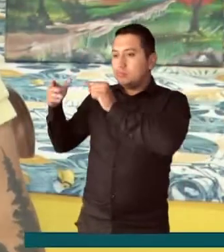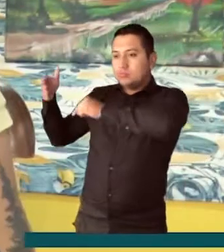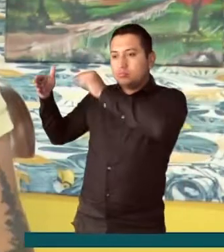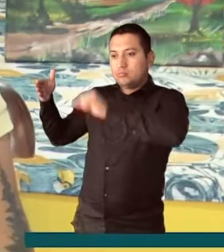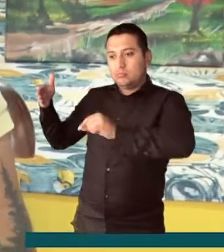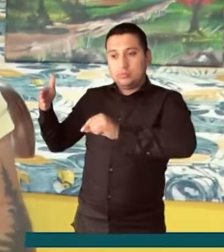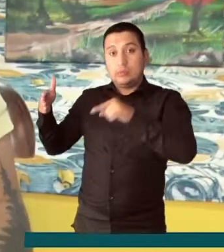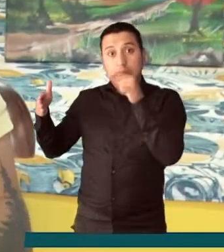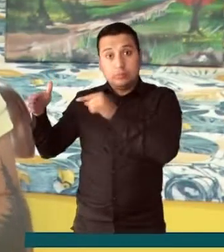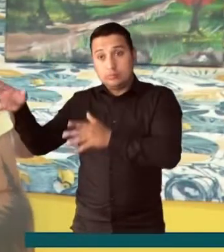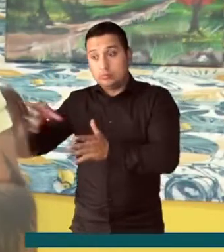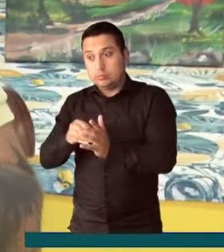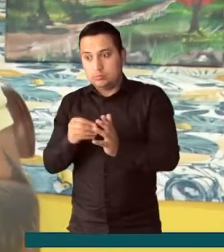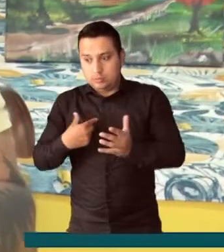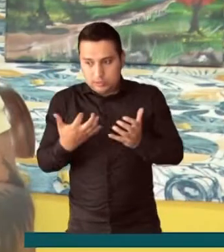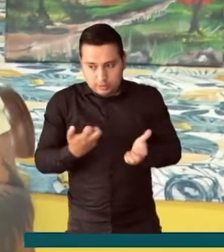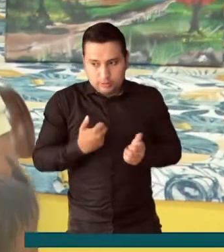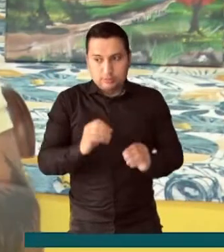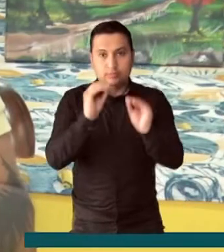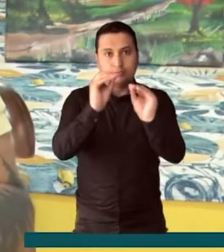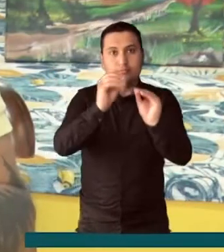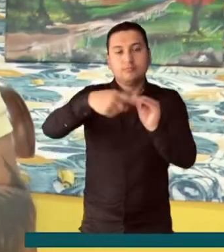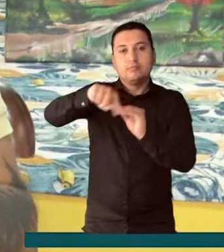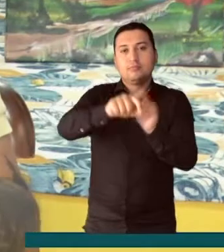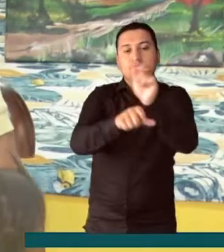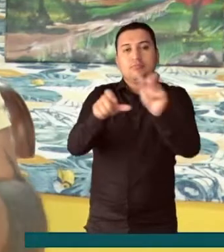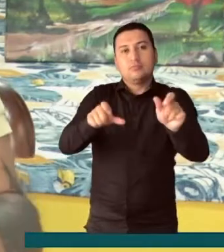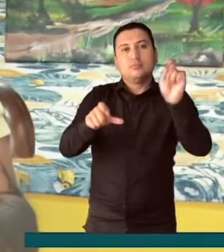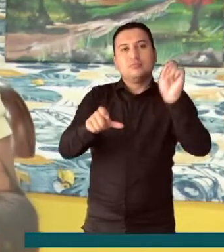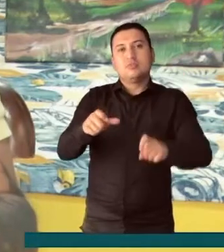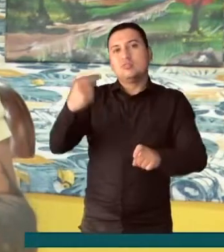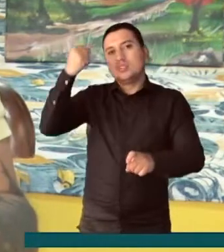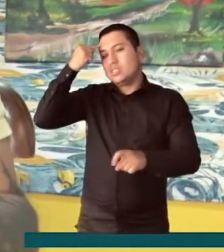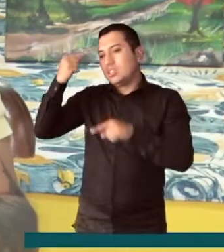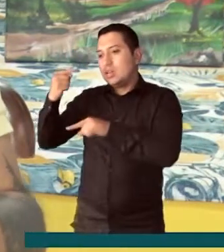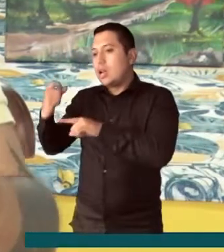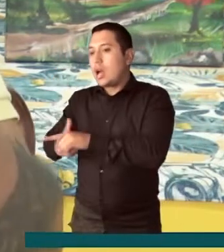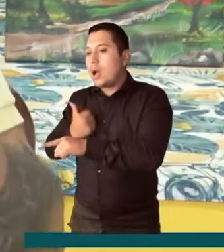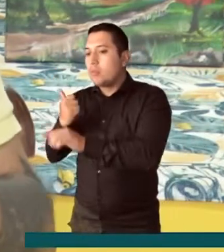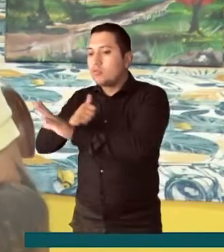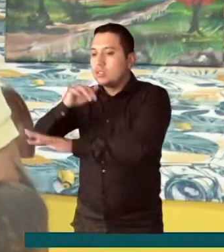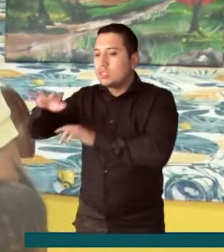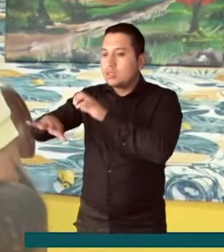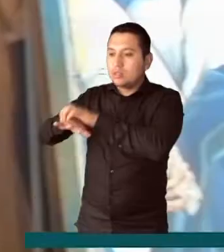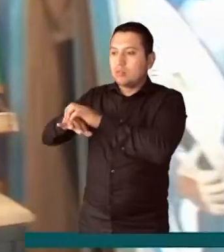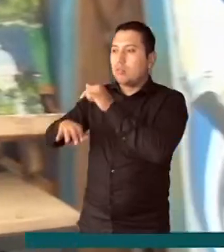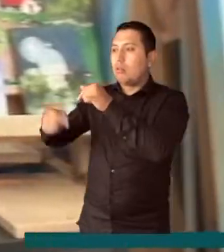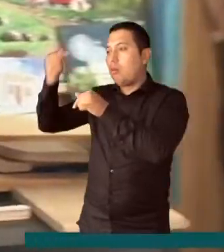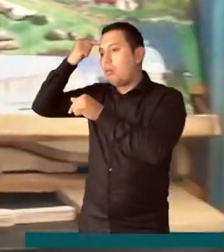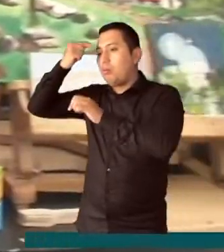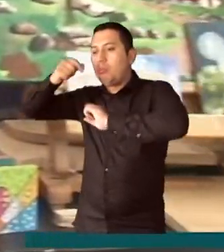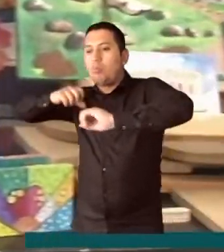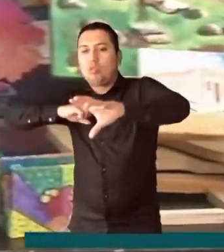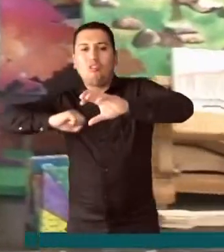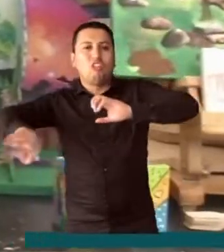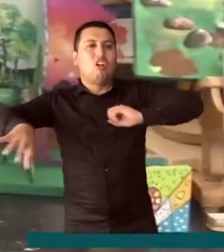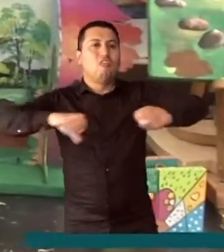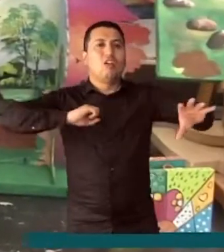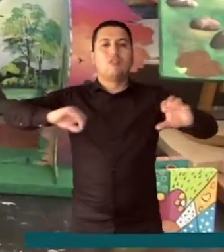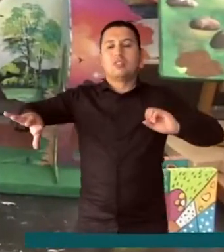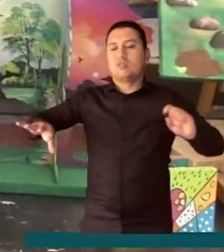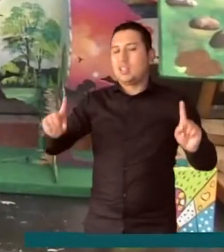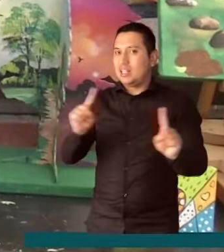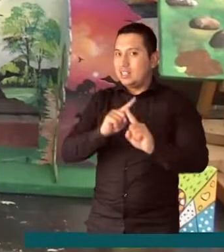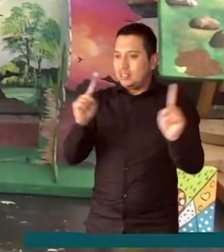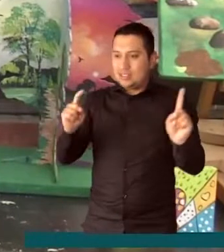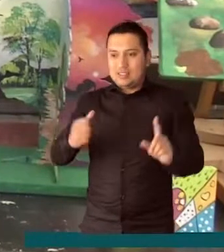es enseñarle a la gente que todo no hay que desecharlo, que hay que aprovecharlo. En lugar de botar y